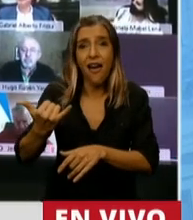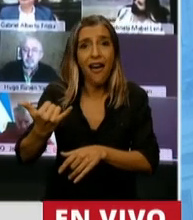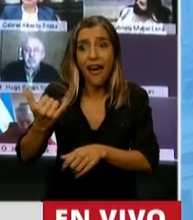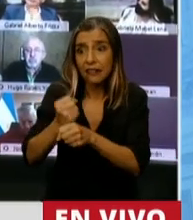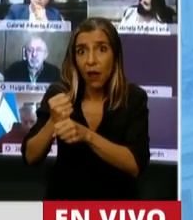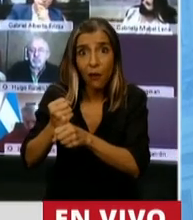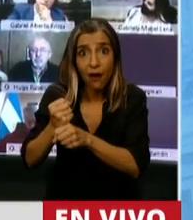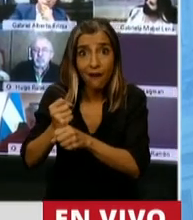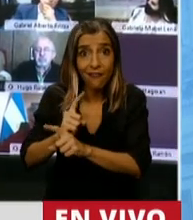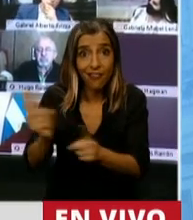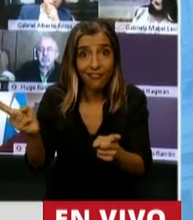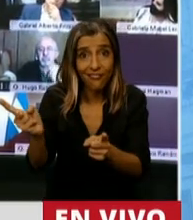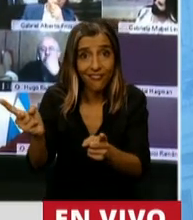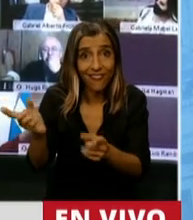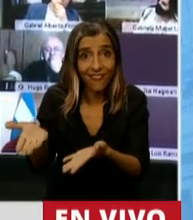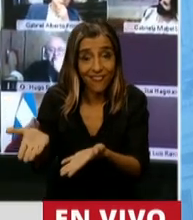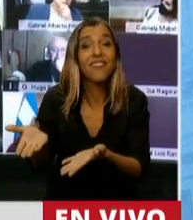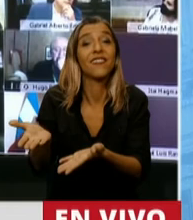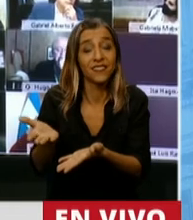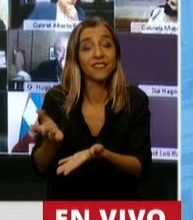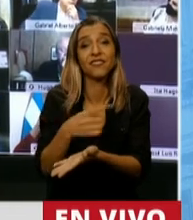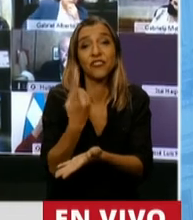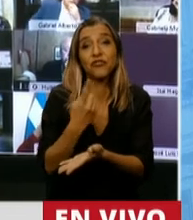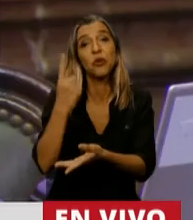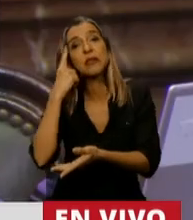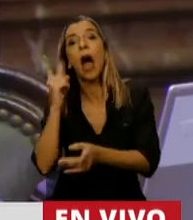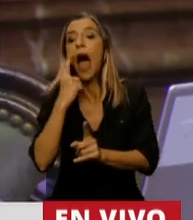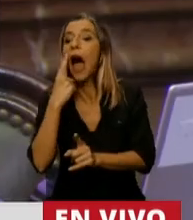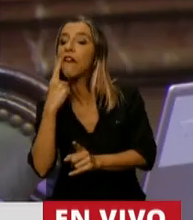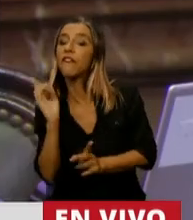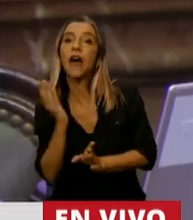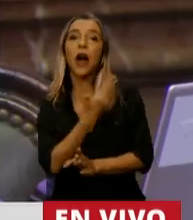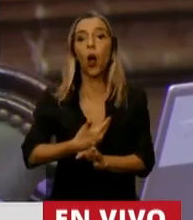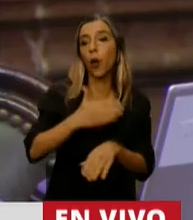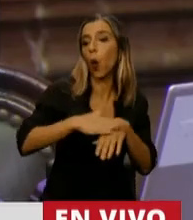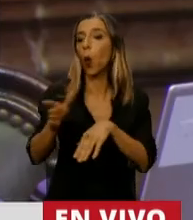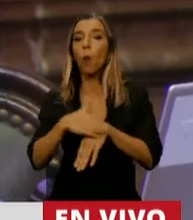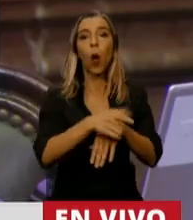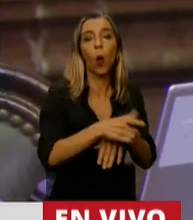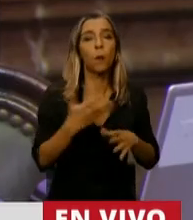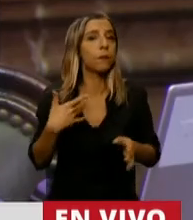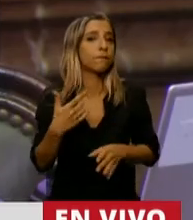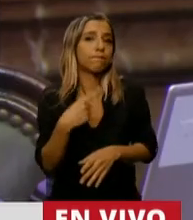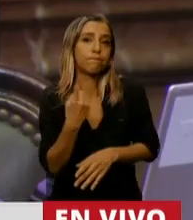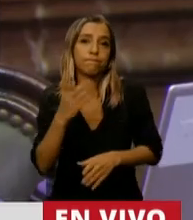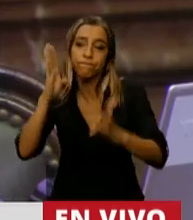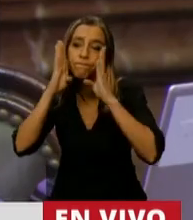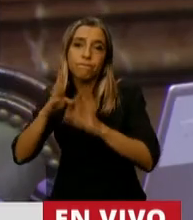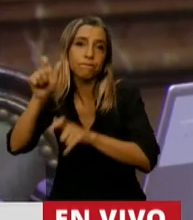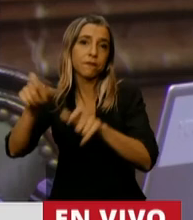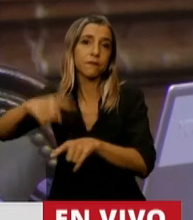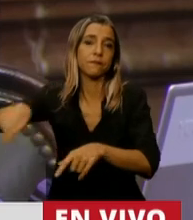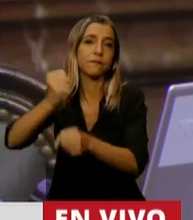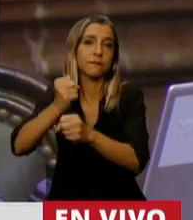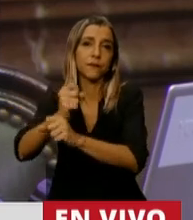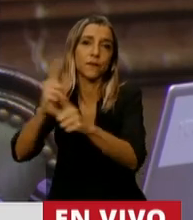La verdad, señor presidente, empecemos entre todos a poner nuestro granito de arena y hacer que las cosas